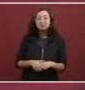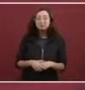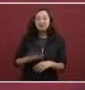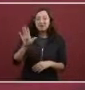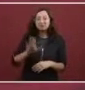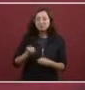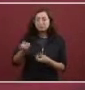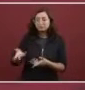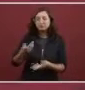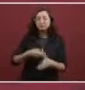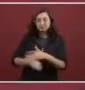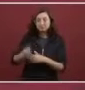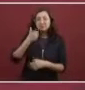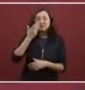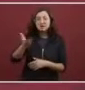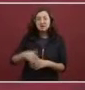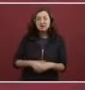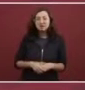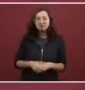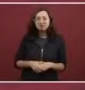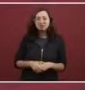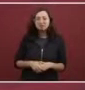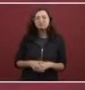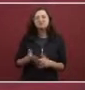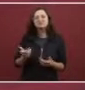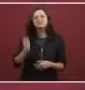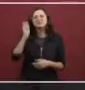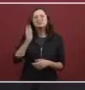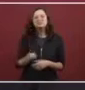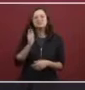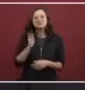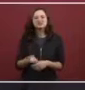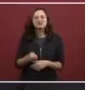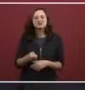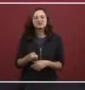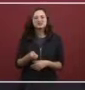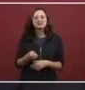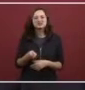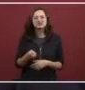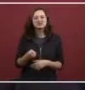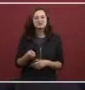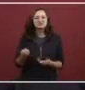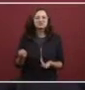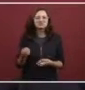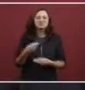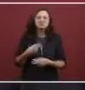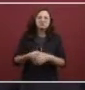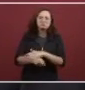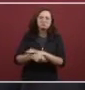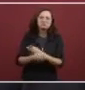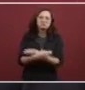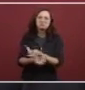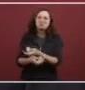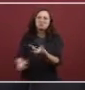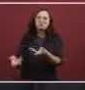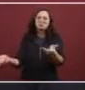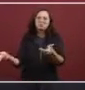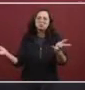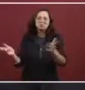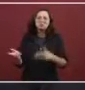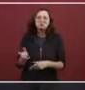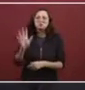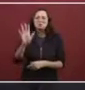Y a partir de ahí se estableció lo que se conoce como el maiceo.